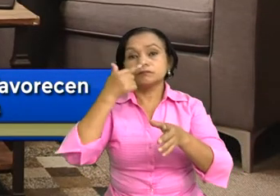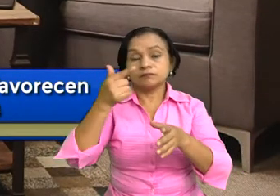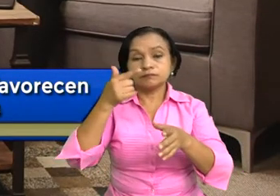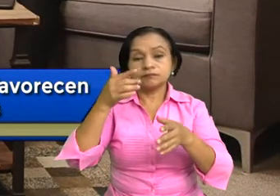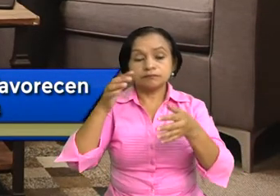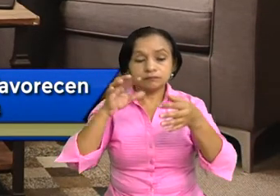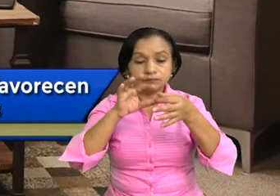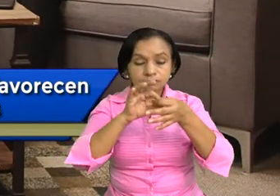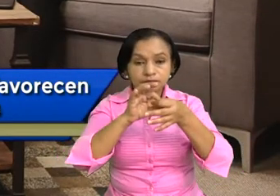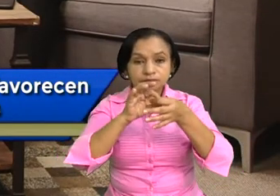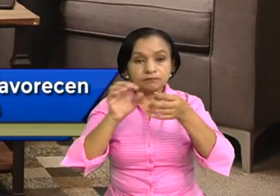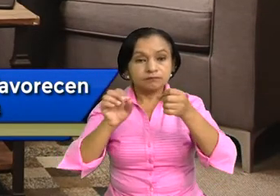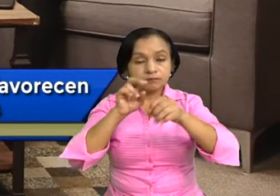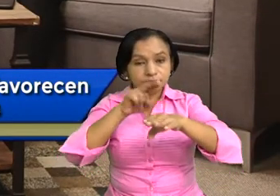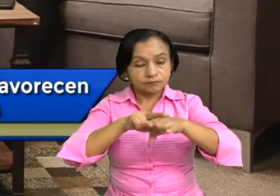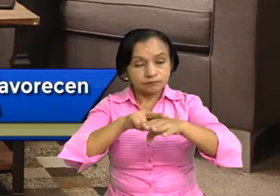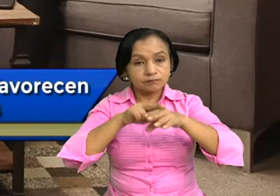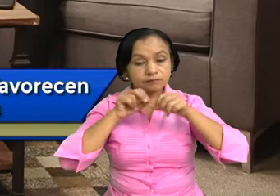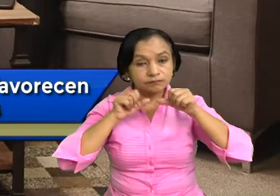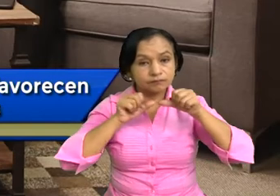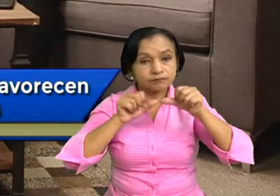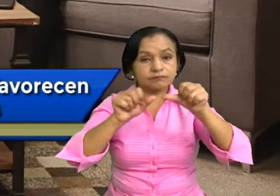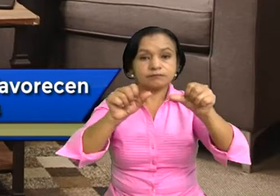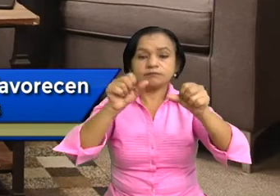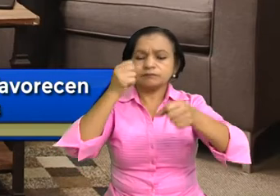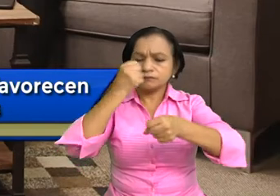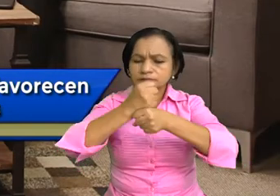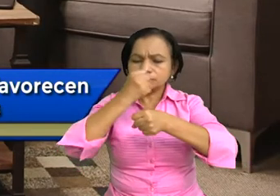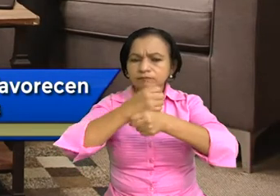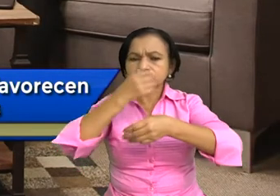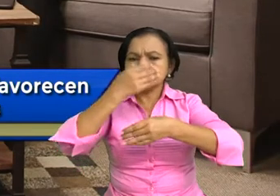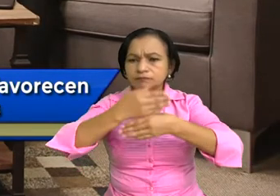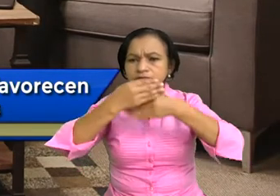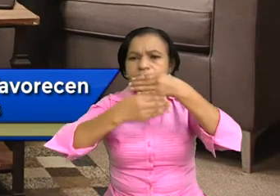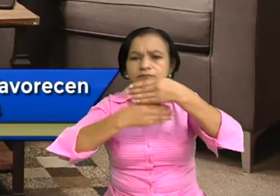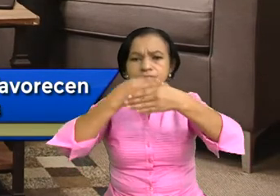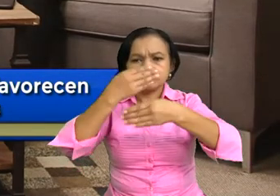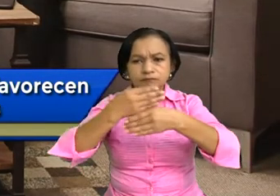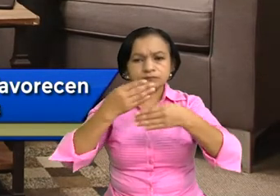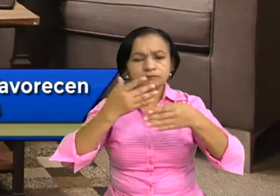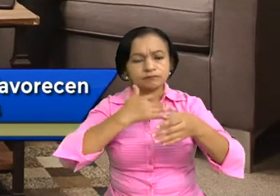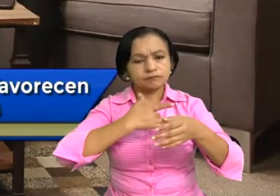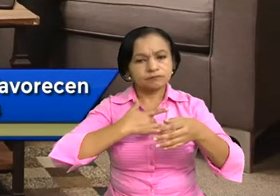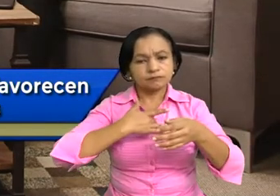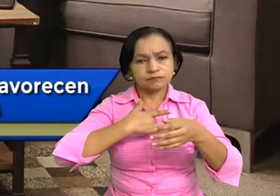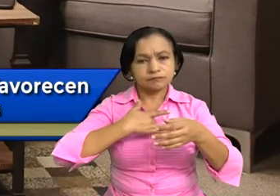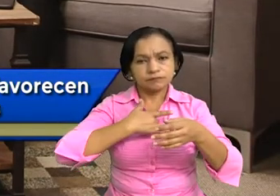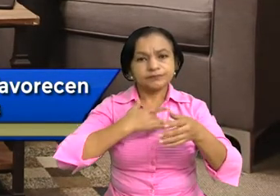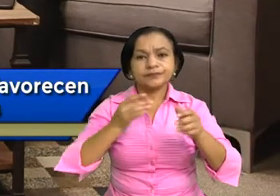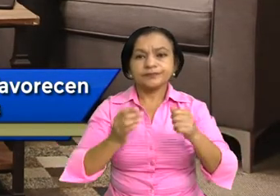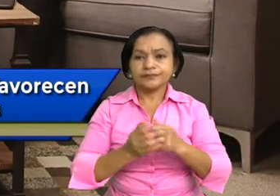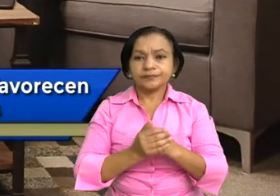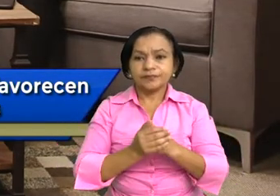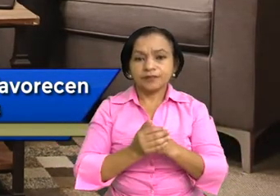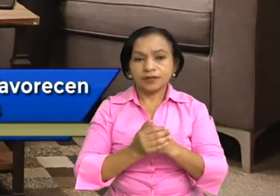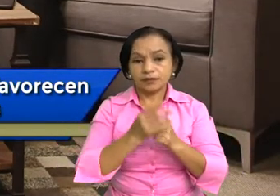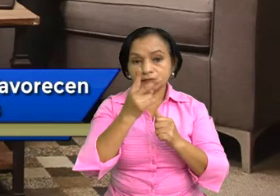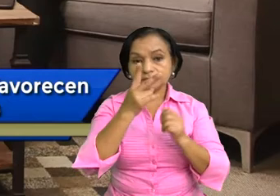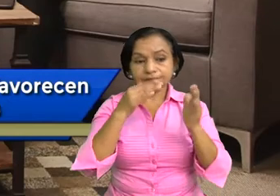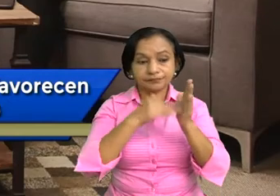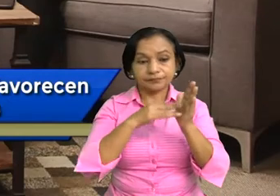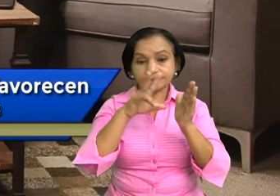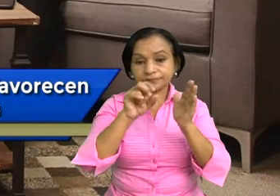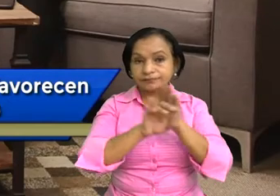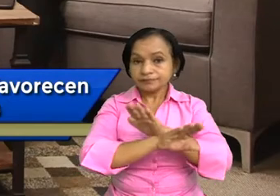Unidad Nacional de avanzar al ritmo necesario para culminar el año